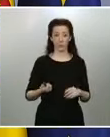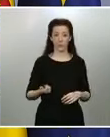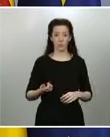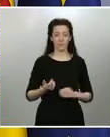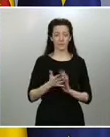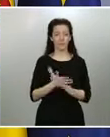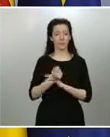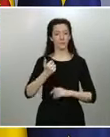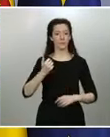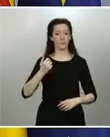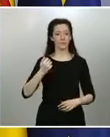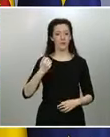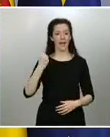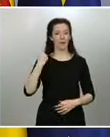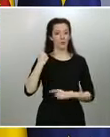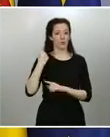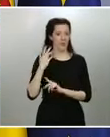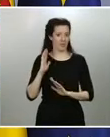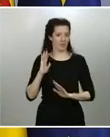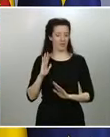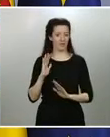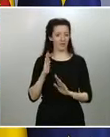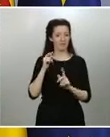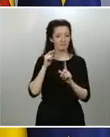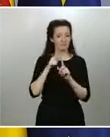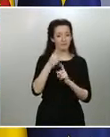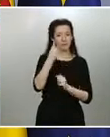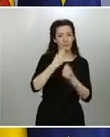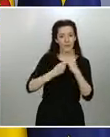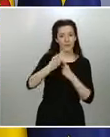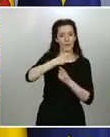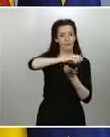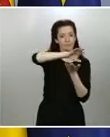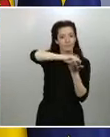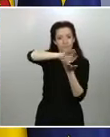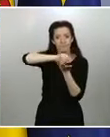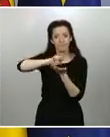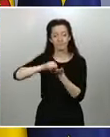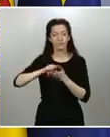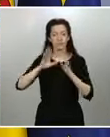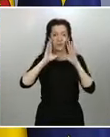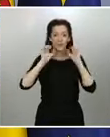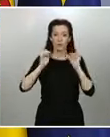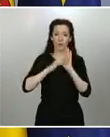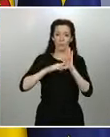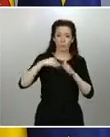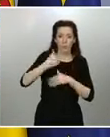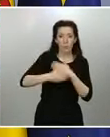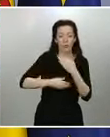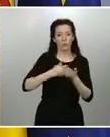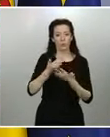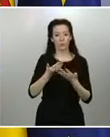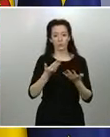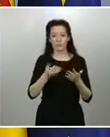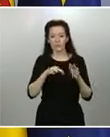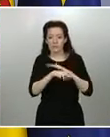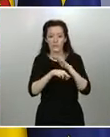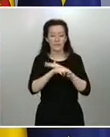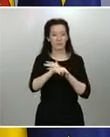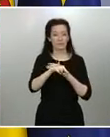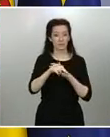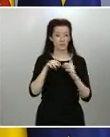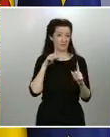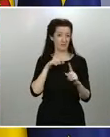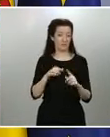articular también protocolos y procedimientos que como decía antes permitan que todos los españoles y españolas vivamos donde vivamos